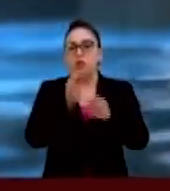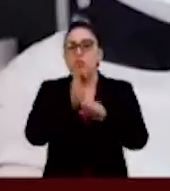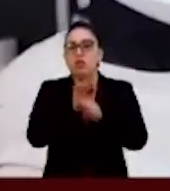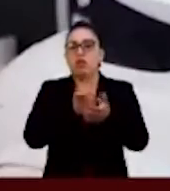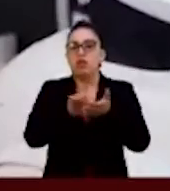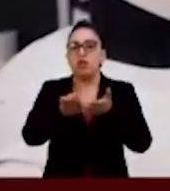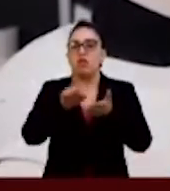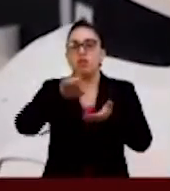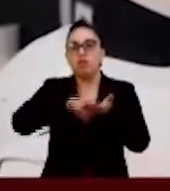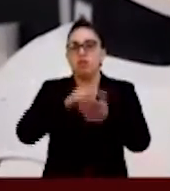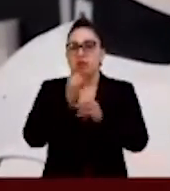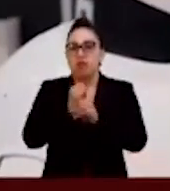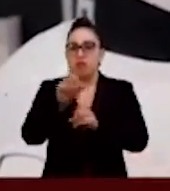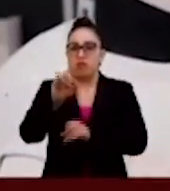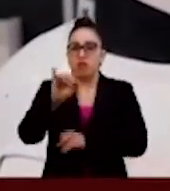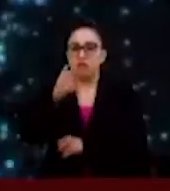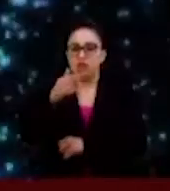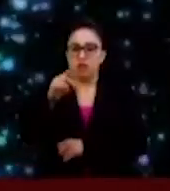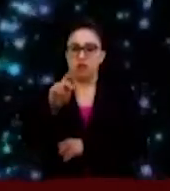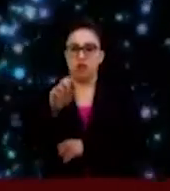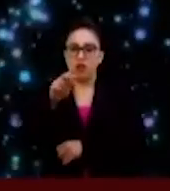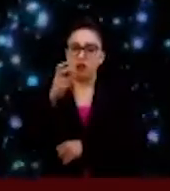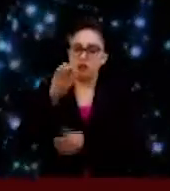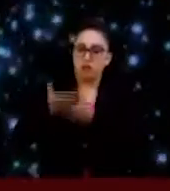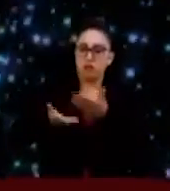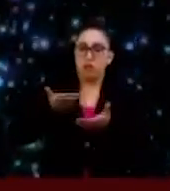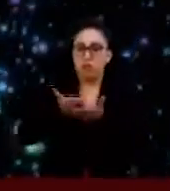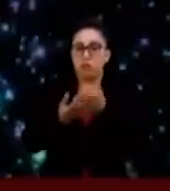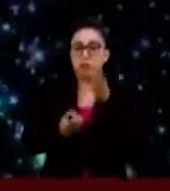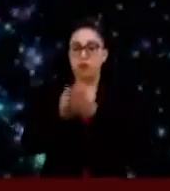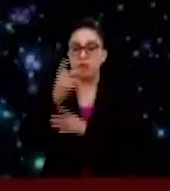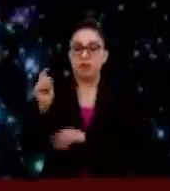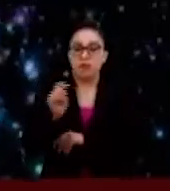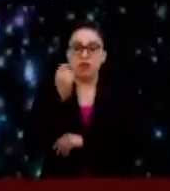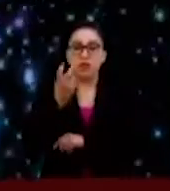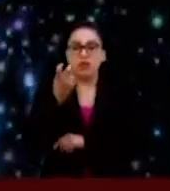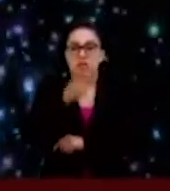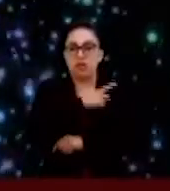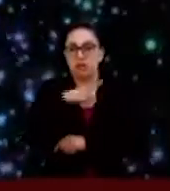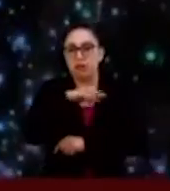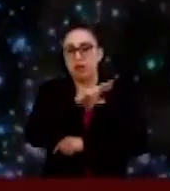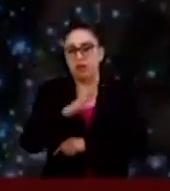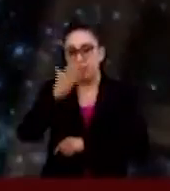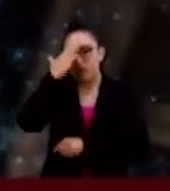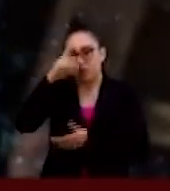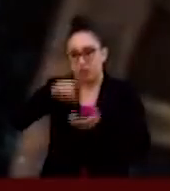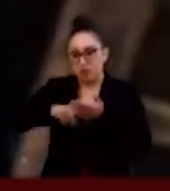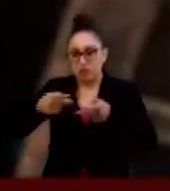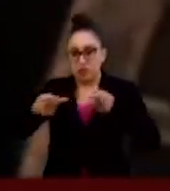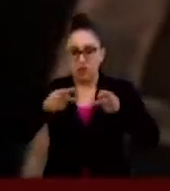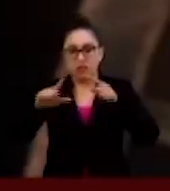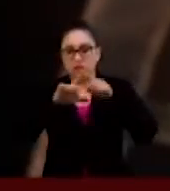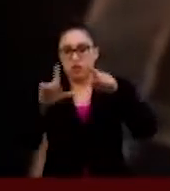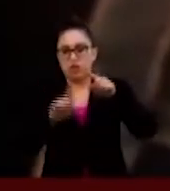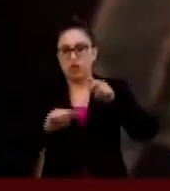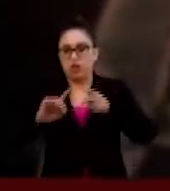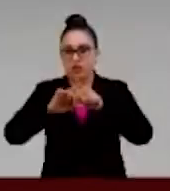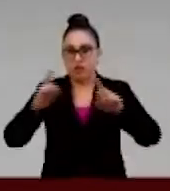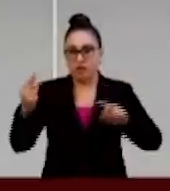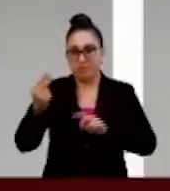En entrevista, la senadora anticipó que la regulación de las nuevas tecnologías debe considerarse desde el Plan Nacional de Desarrollo.